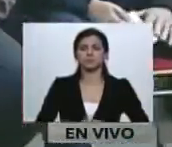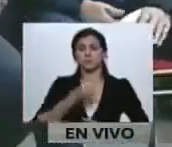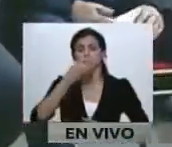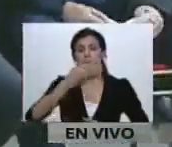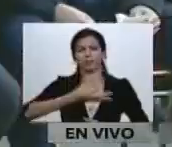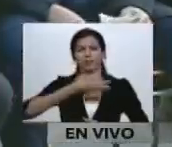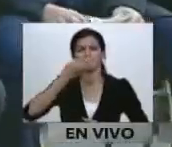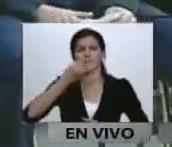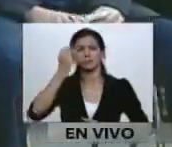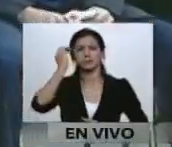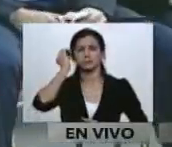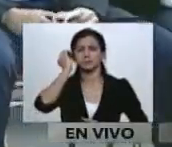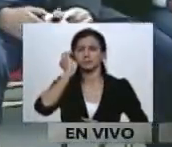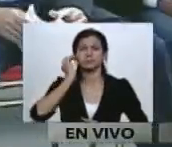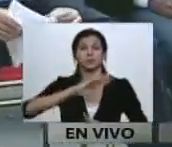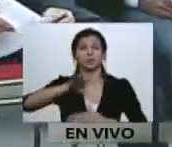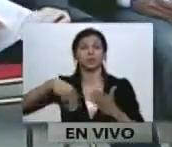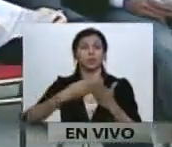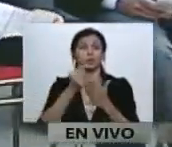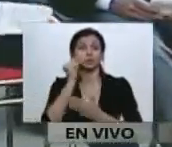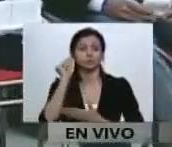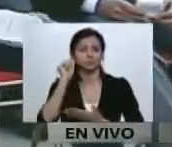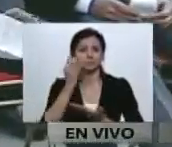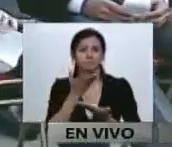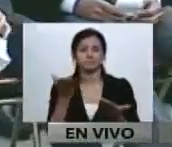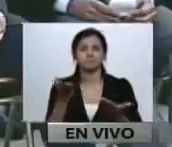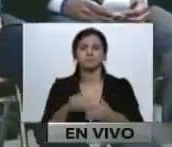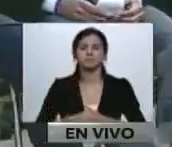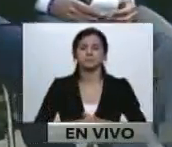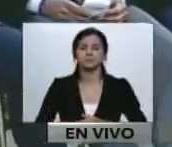Buenas tardes, tengan todas y todos.